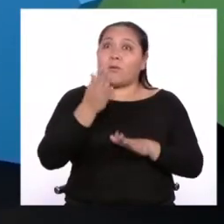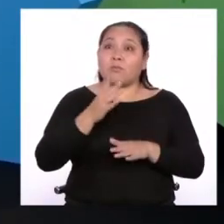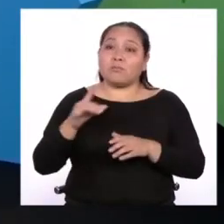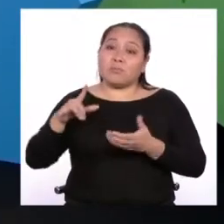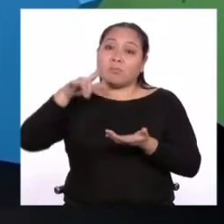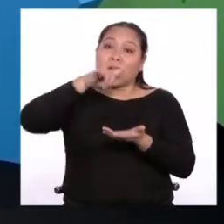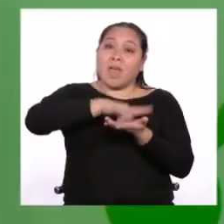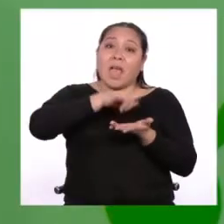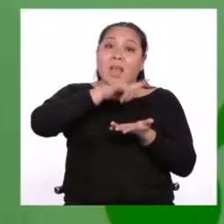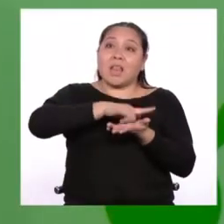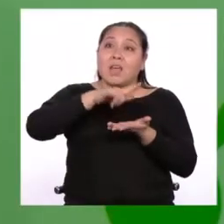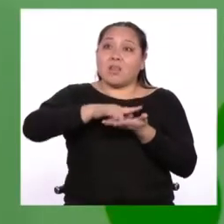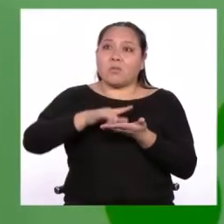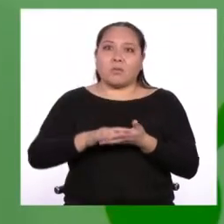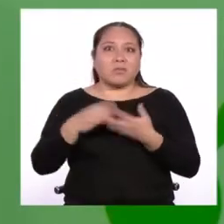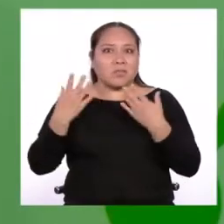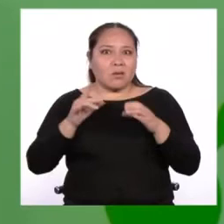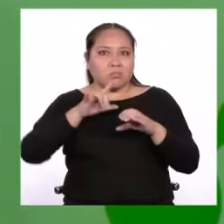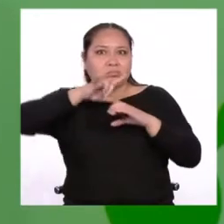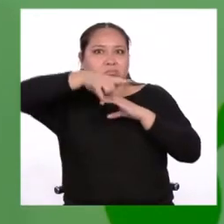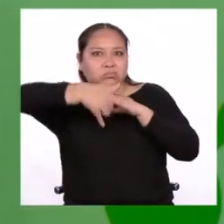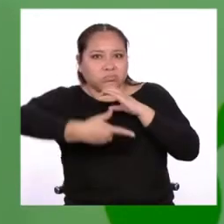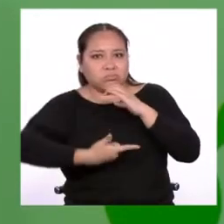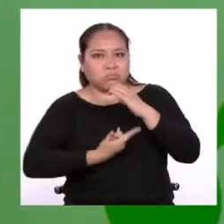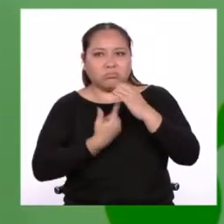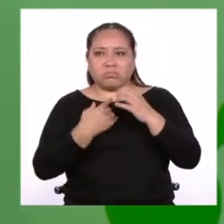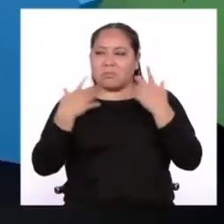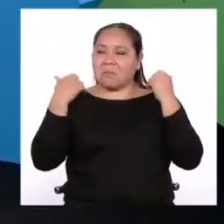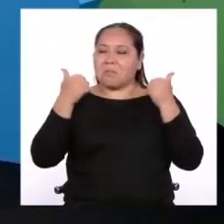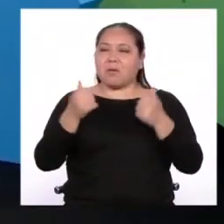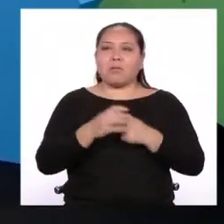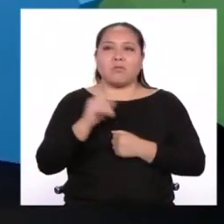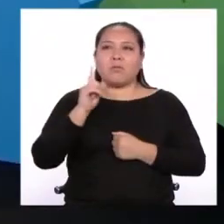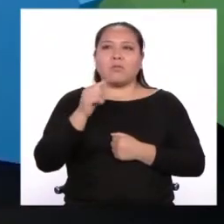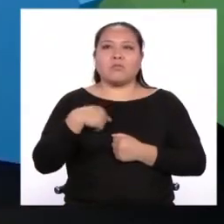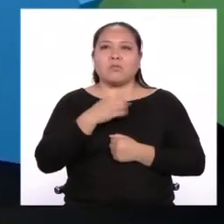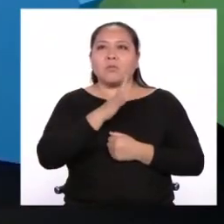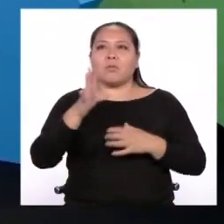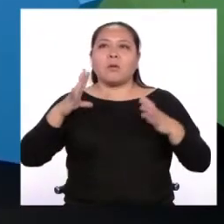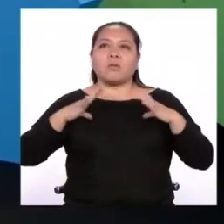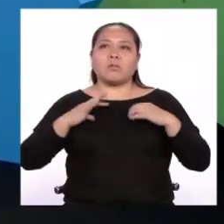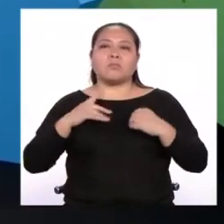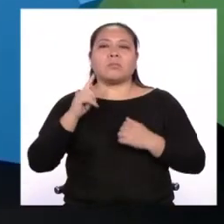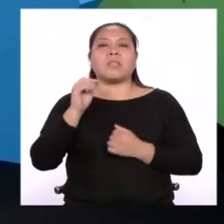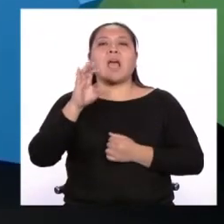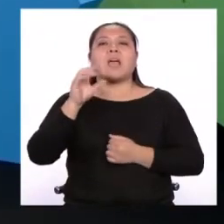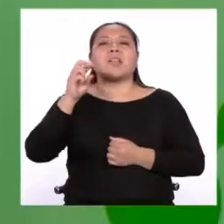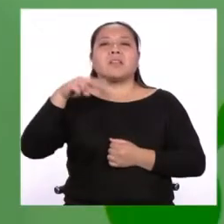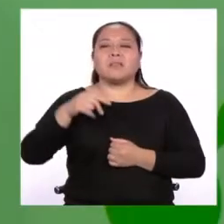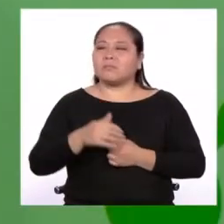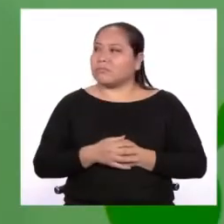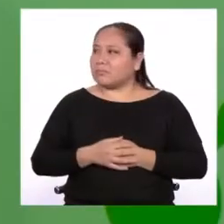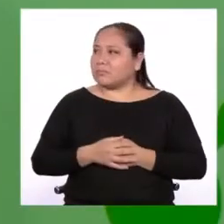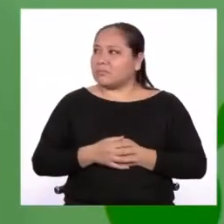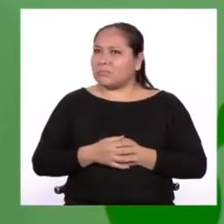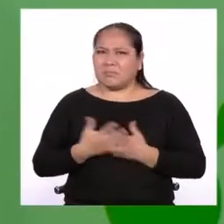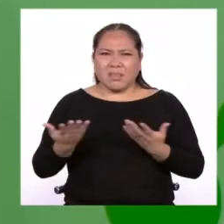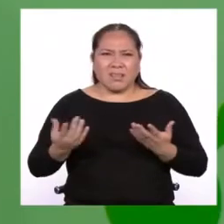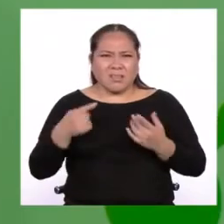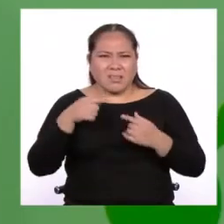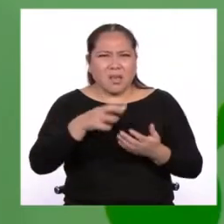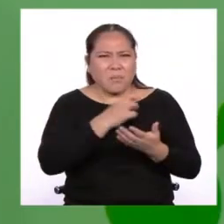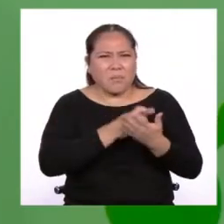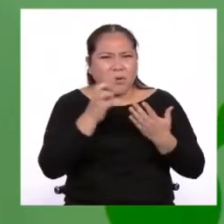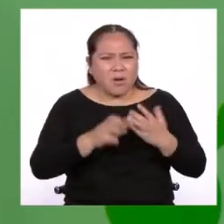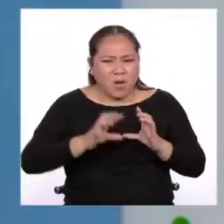aeropuerto. ¡Uh! ¿Vas a dar la vuelta al mundo? ¡Qué genial! No, solamente me voy de vacaciones a Tacna. Pero, pero, ¿para eso dedicamos el programa